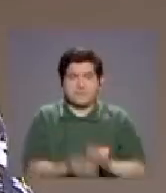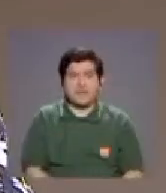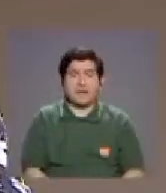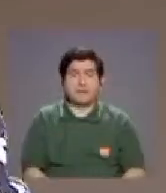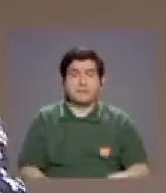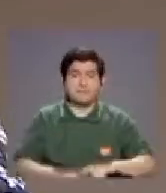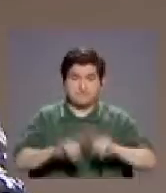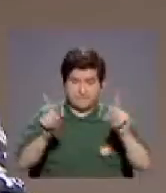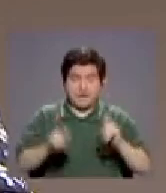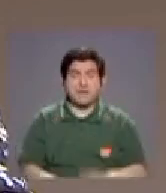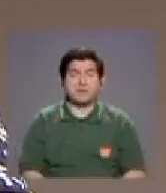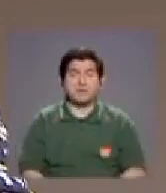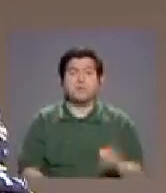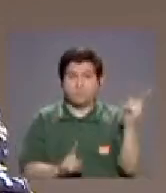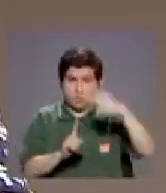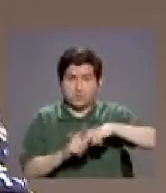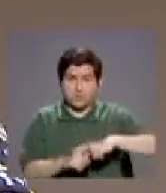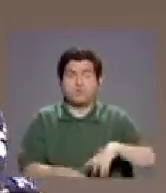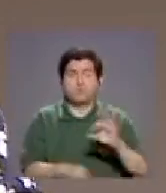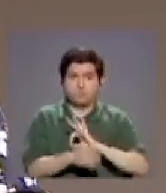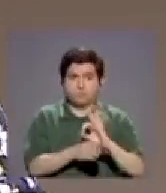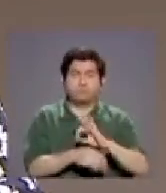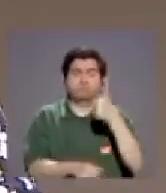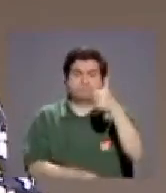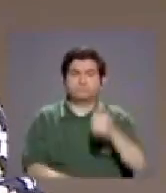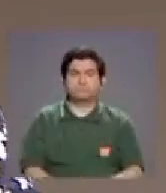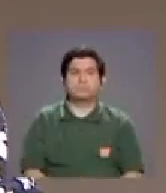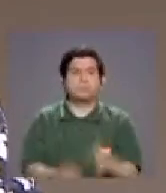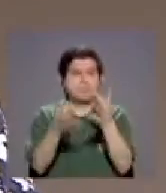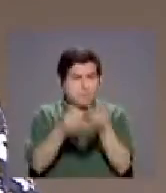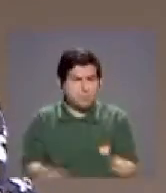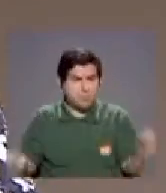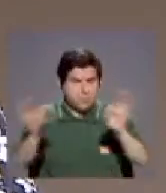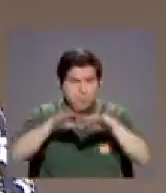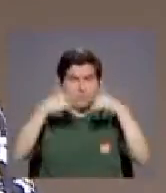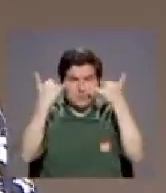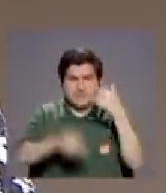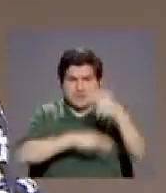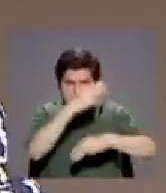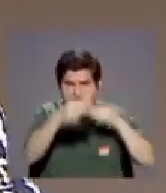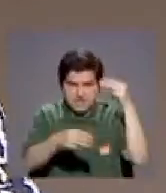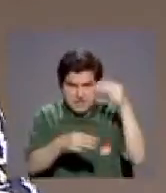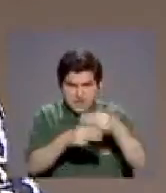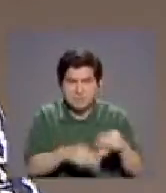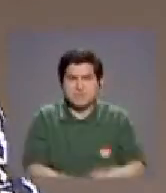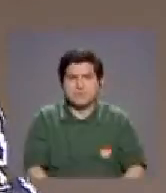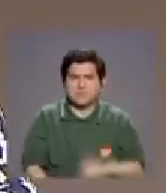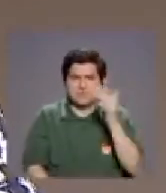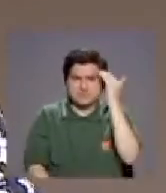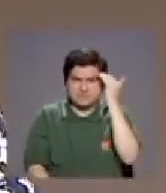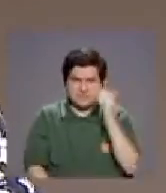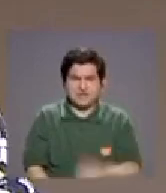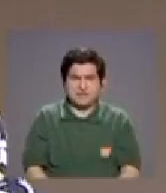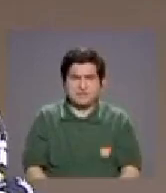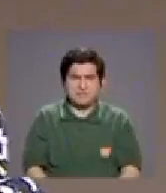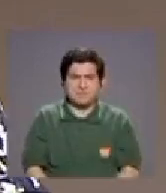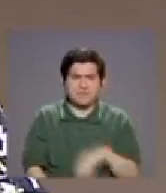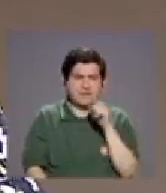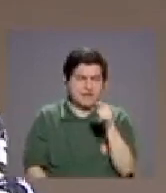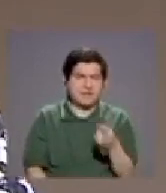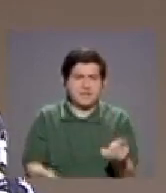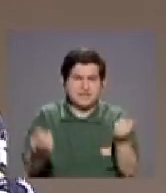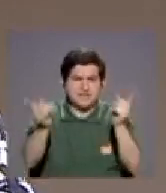volver al tema de los antibióticos, que es muy importante, ya se está manejando a nivel mundial lo que se conoce como Antimicrobial Stewardship,